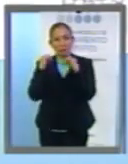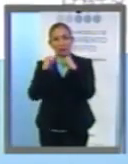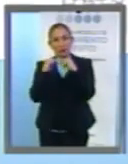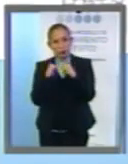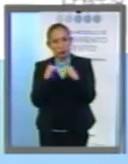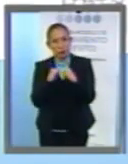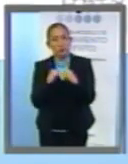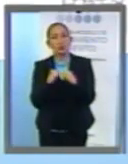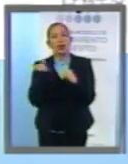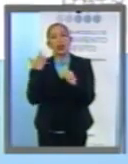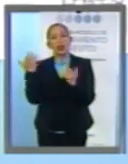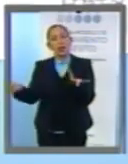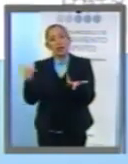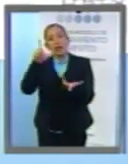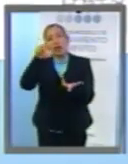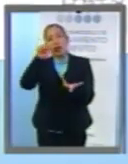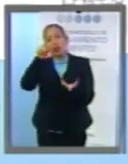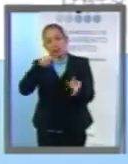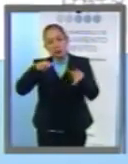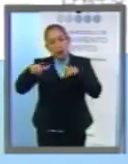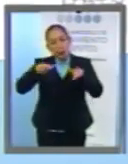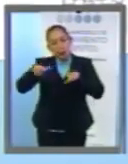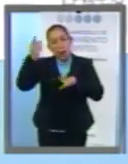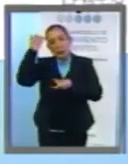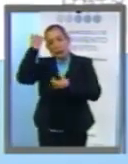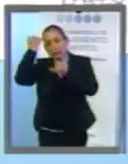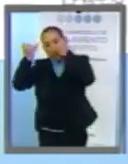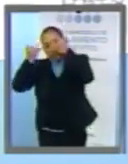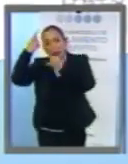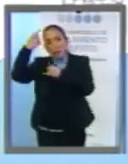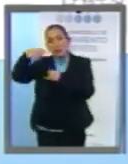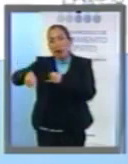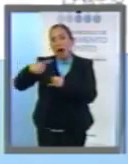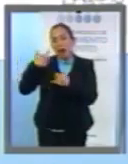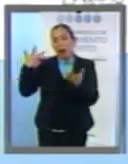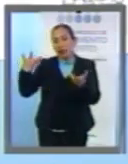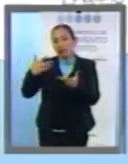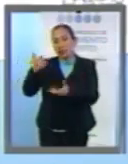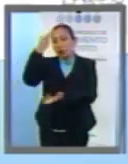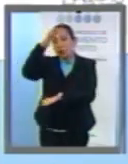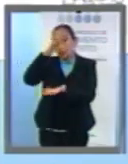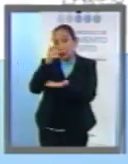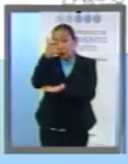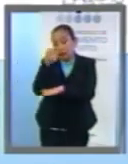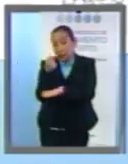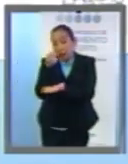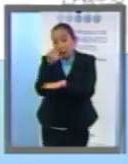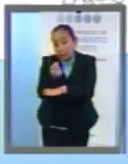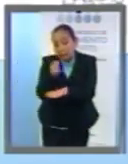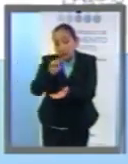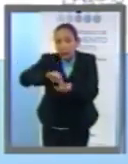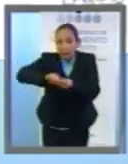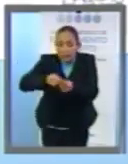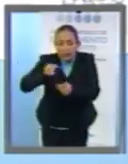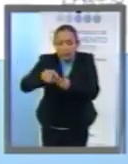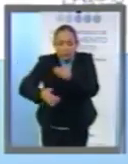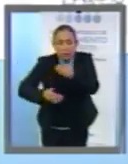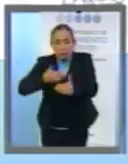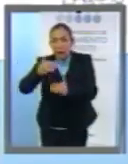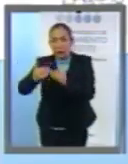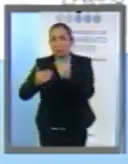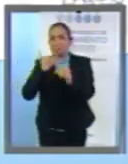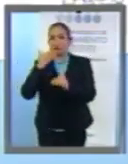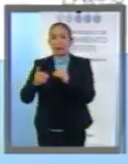institucional, logística, intelectual, para llevar a cabo con menos presupuesto y empezar a